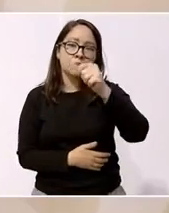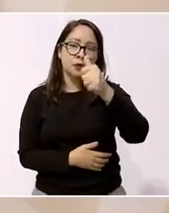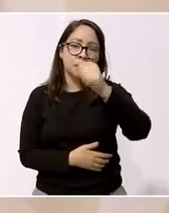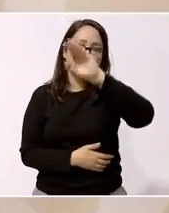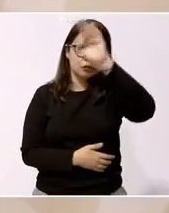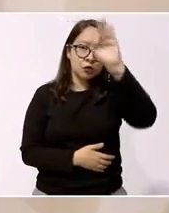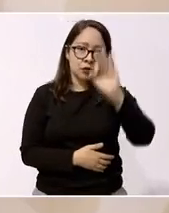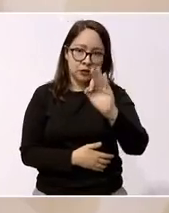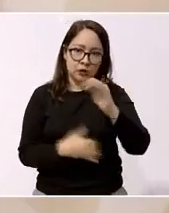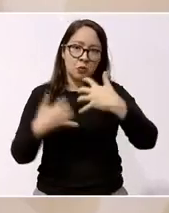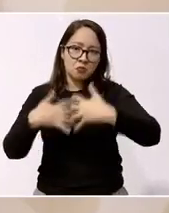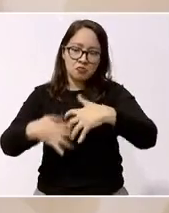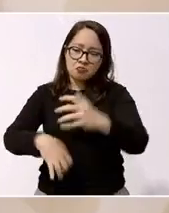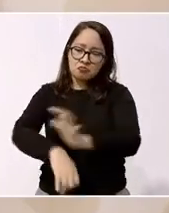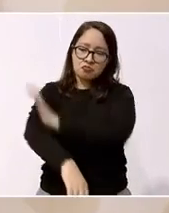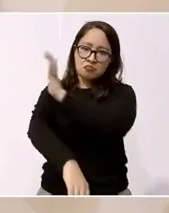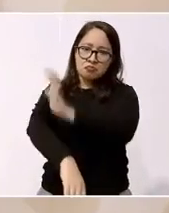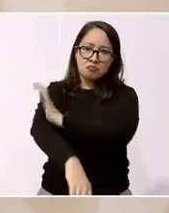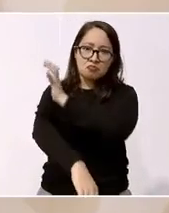0.6%,